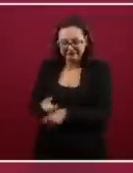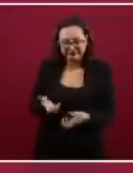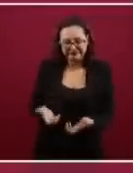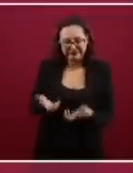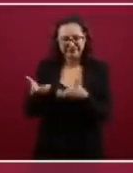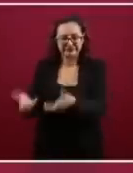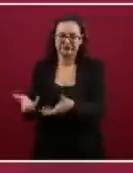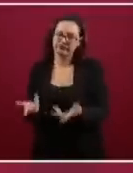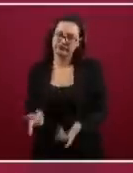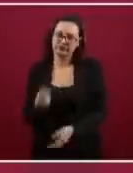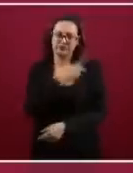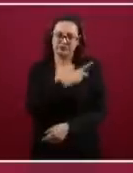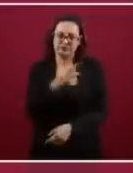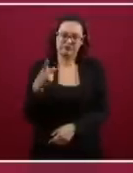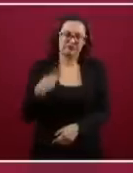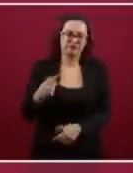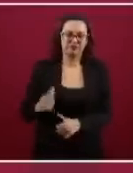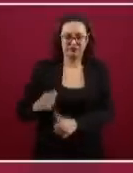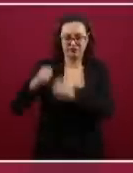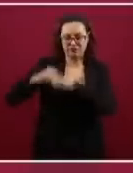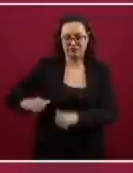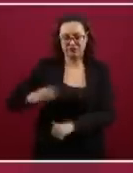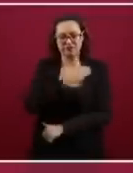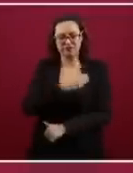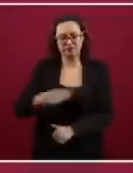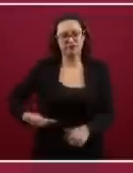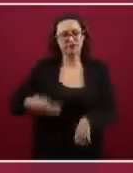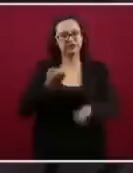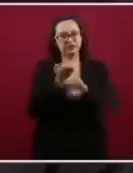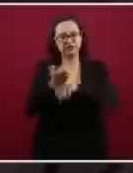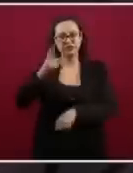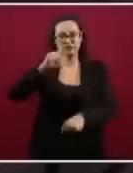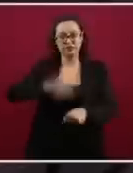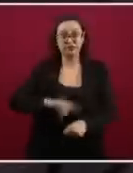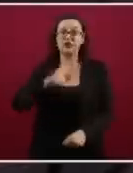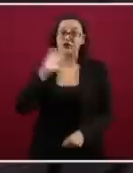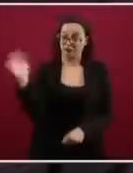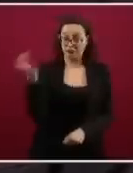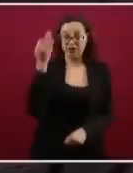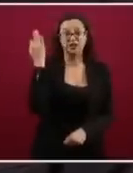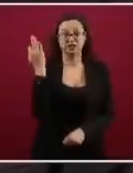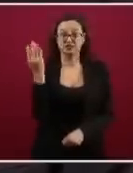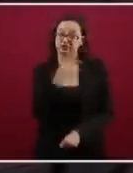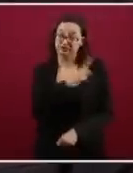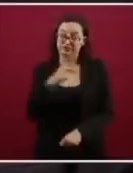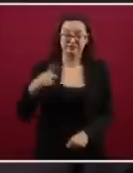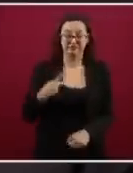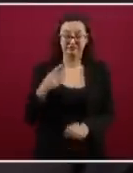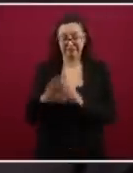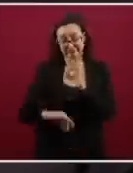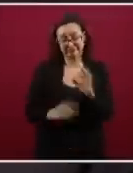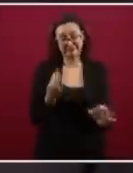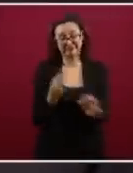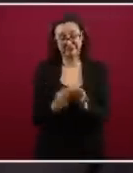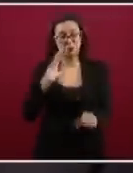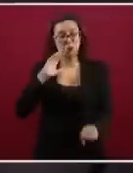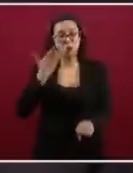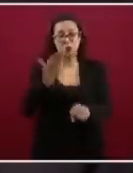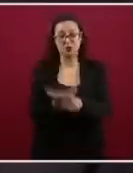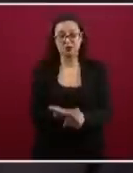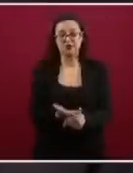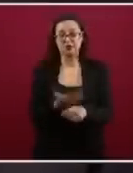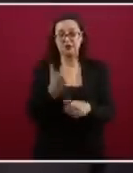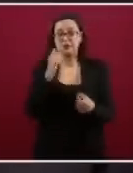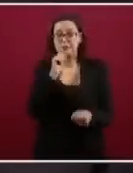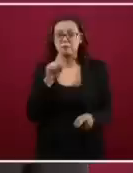la autoridad municipal, las autoridades estatales, la autoridad federal en lo que corresponde. Se tiene también